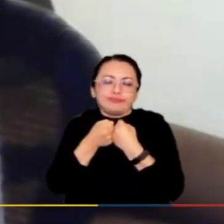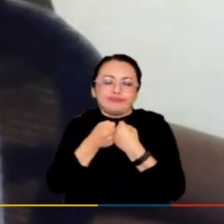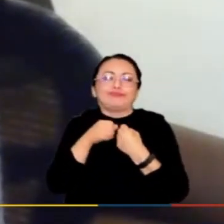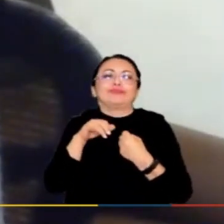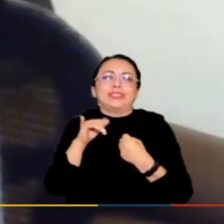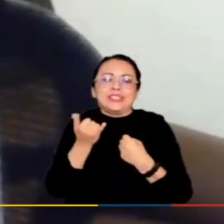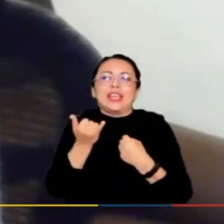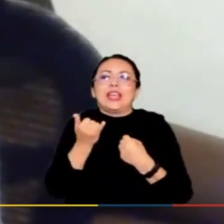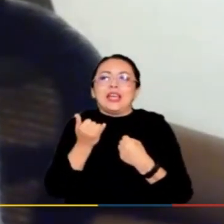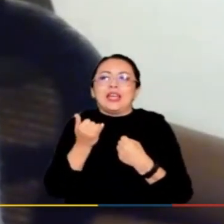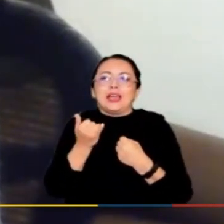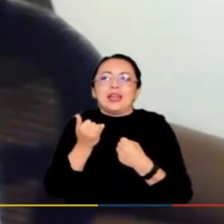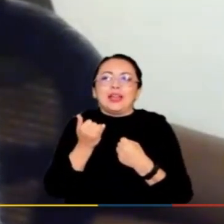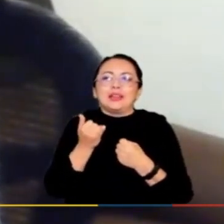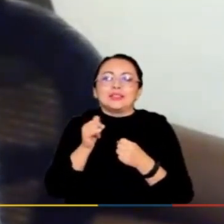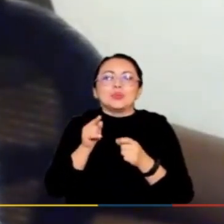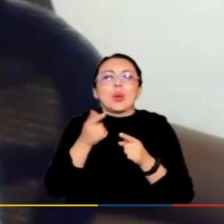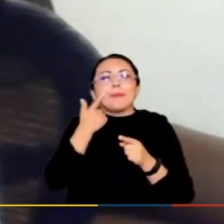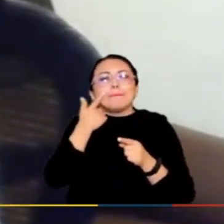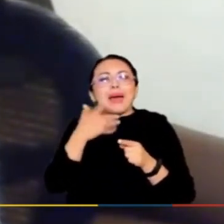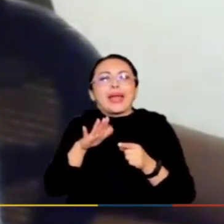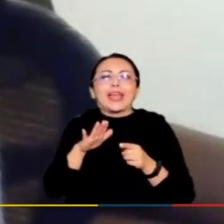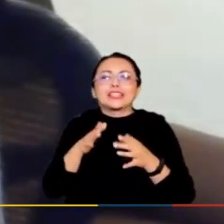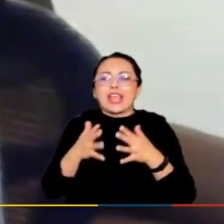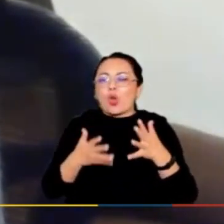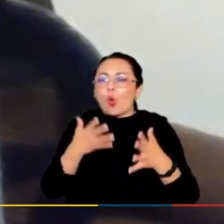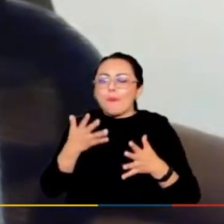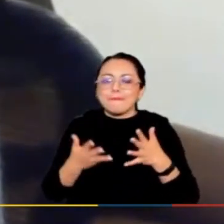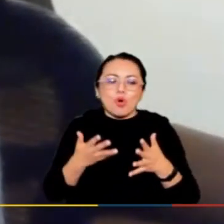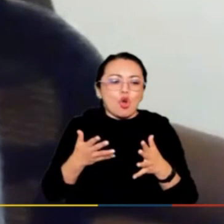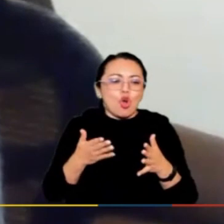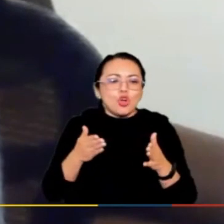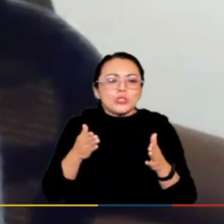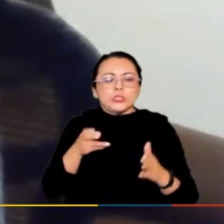completamente marginal, es completamente